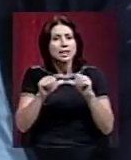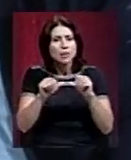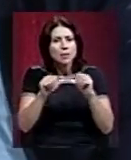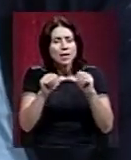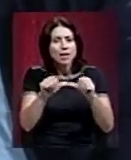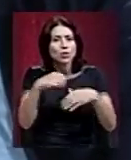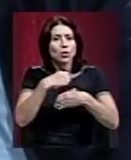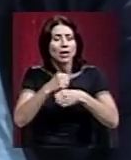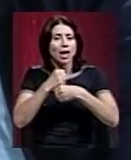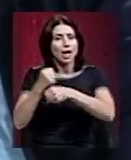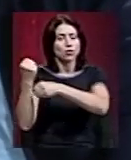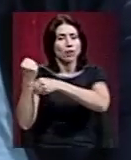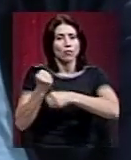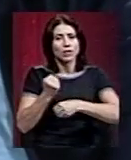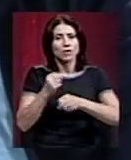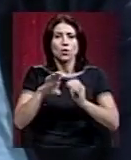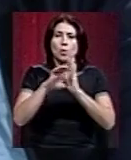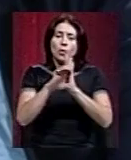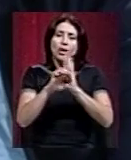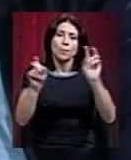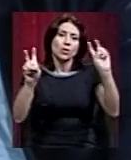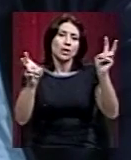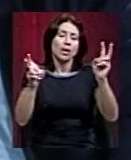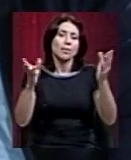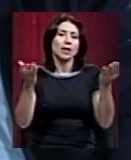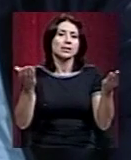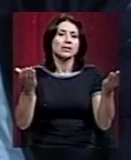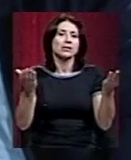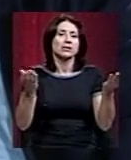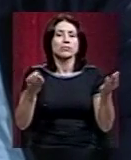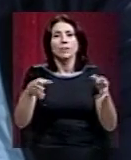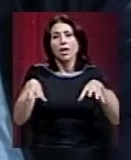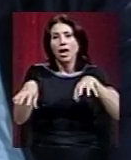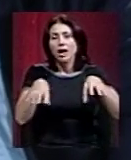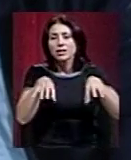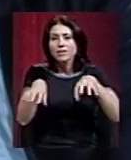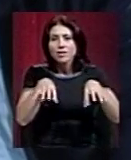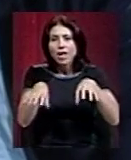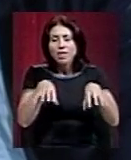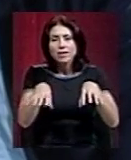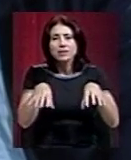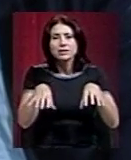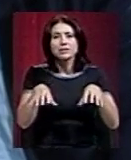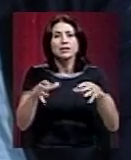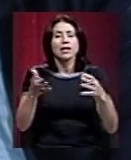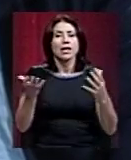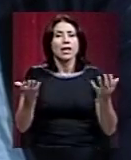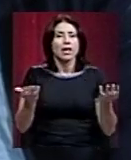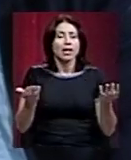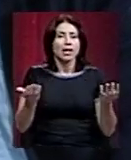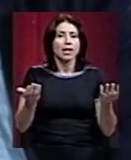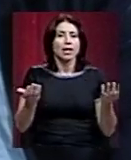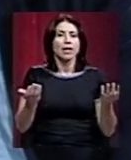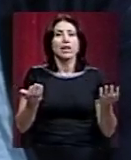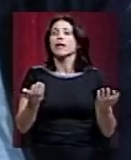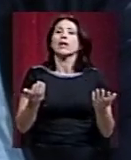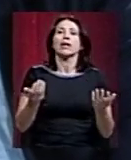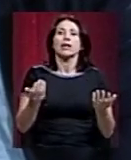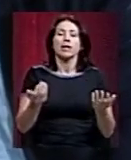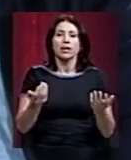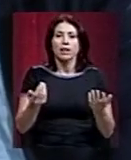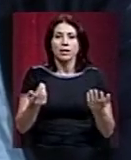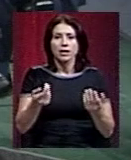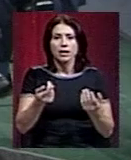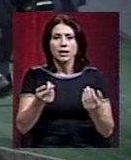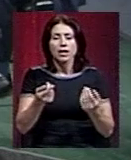la Fundación, y hay temas como las actividades antiminas personales, donde la